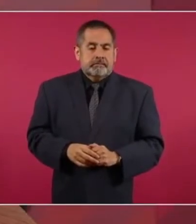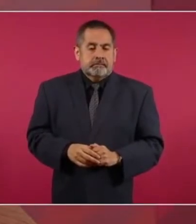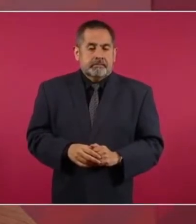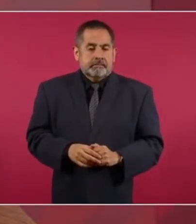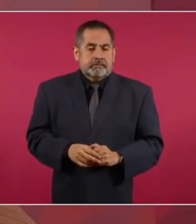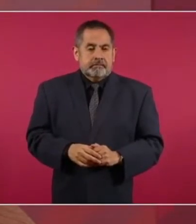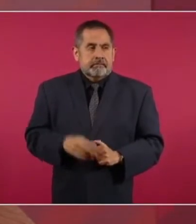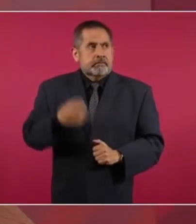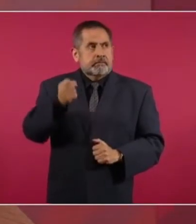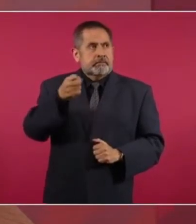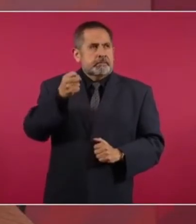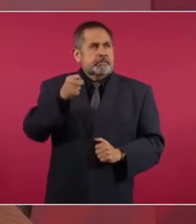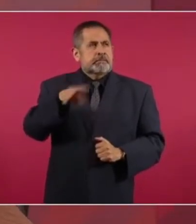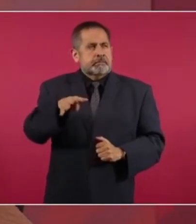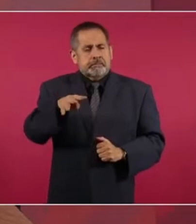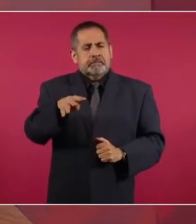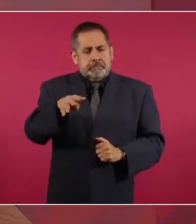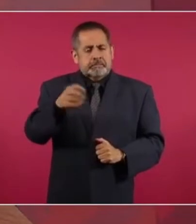en el 69,